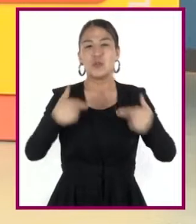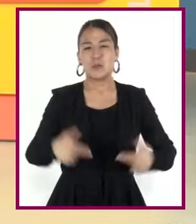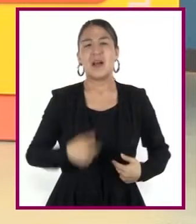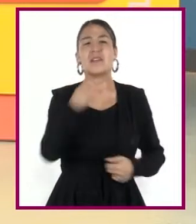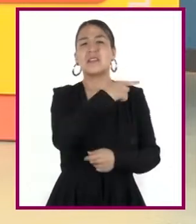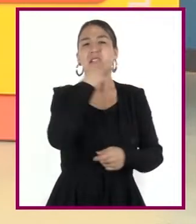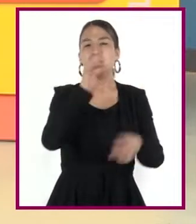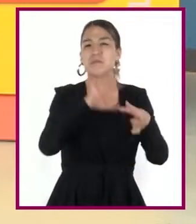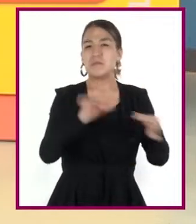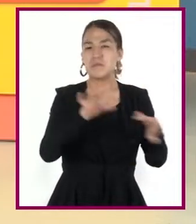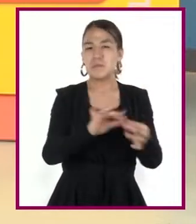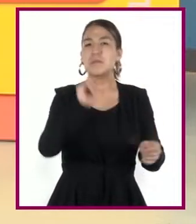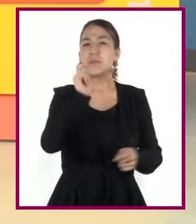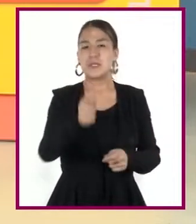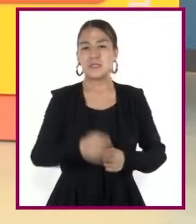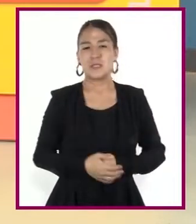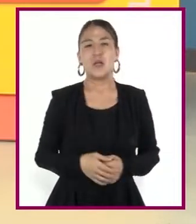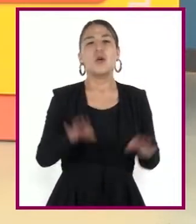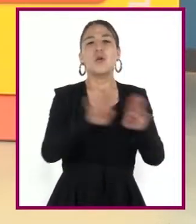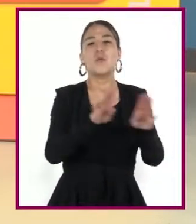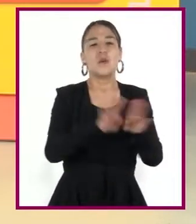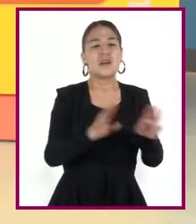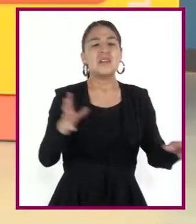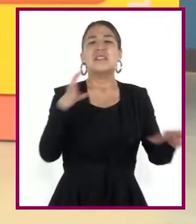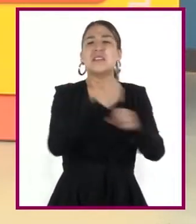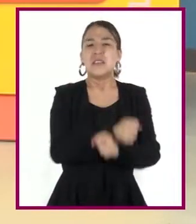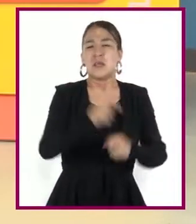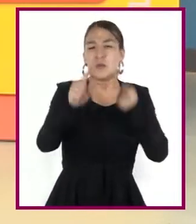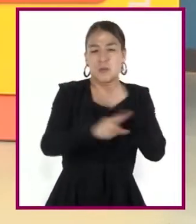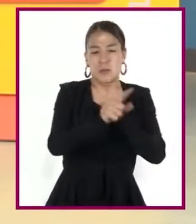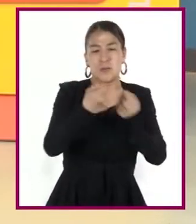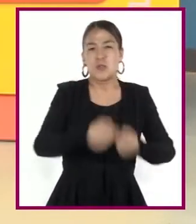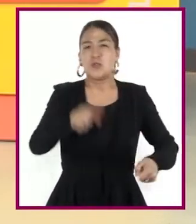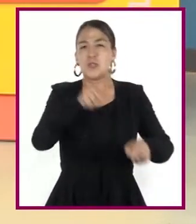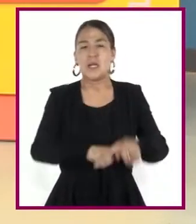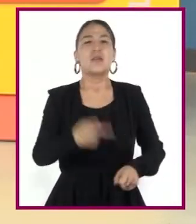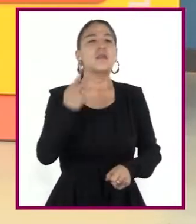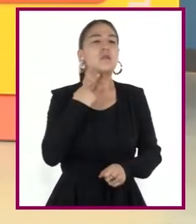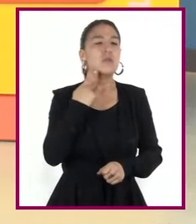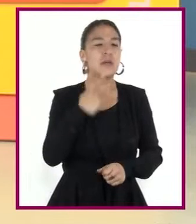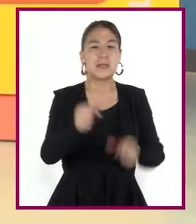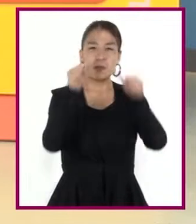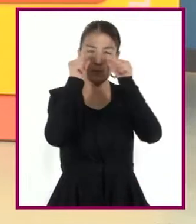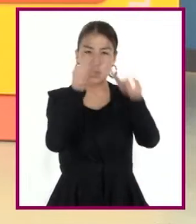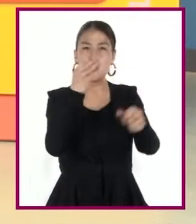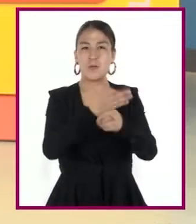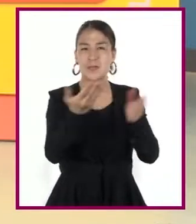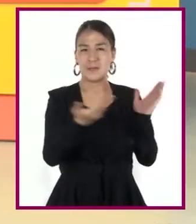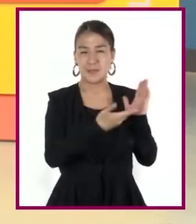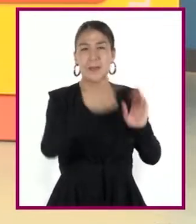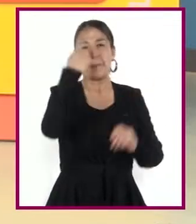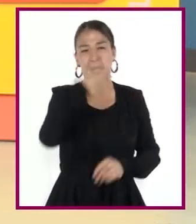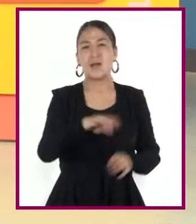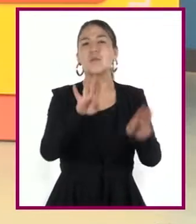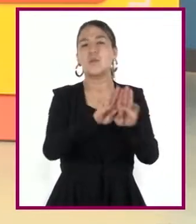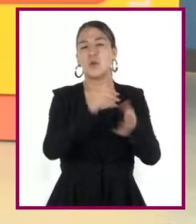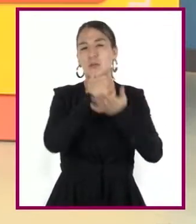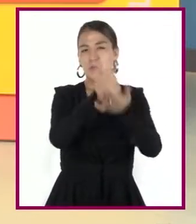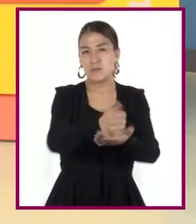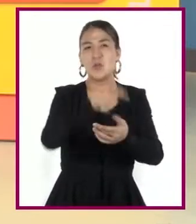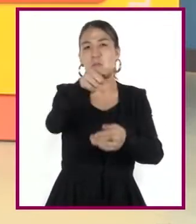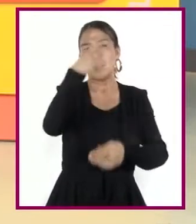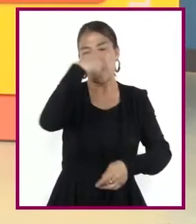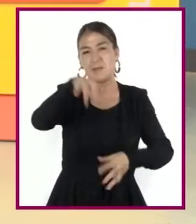explica primeramente lo que significa un conflicto social y político. Prestemos atención, ya que nos apoyará mucho